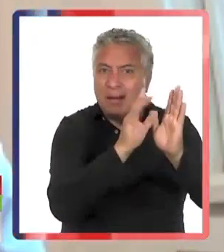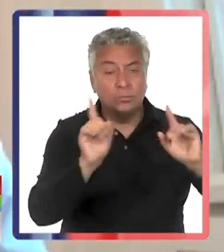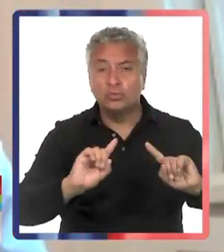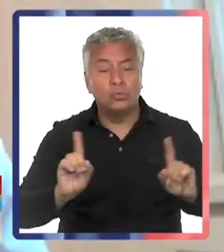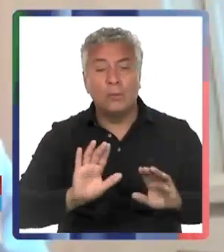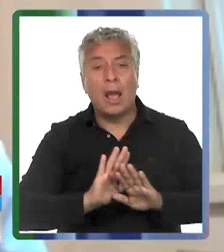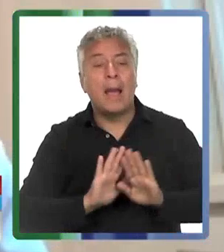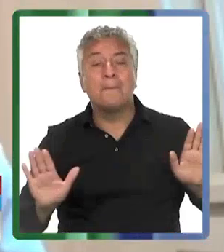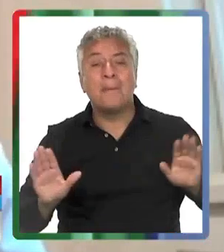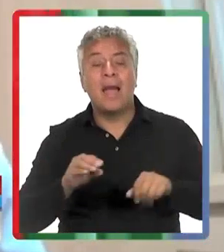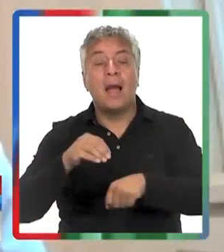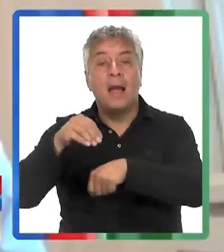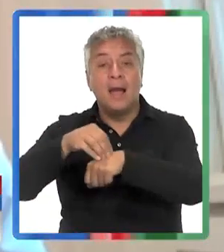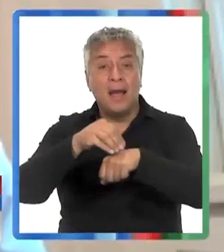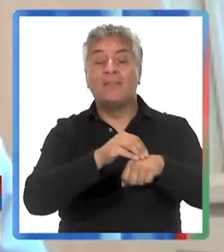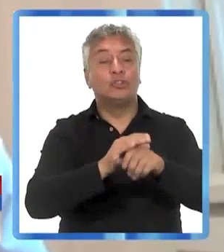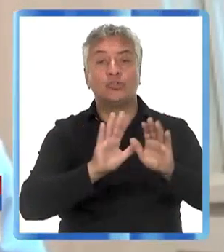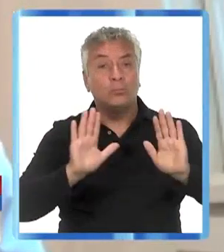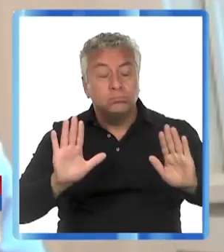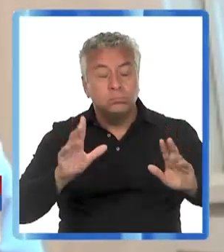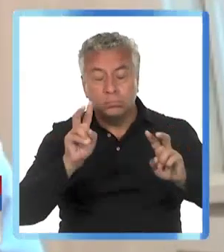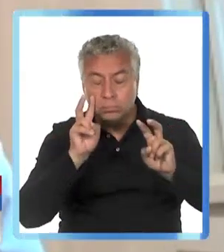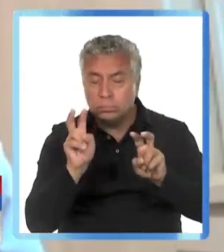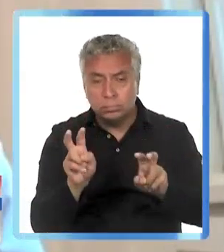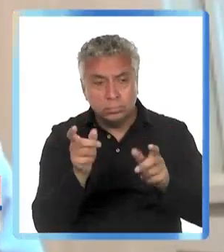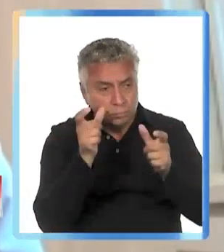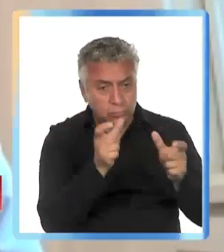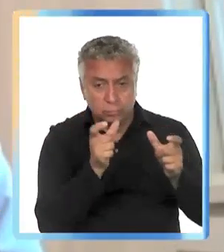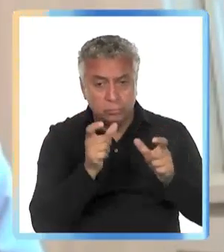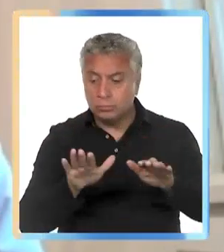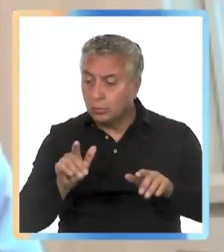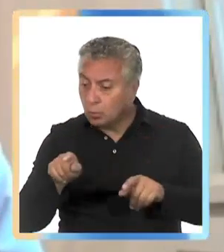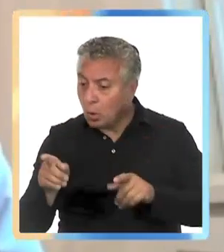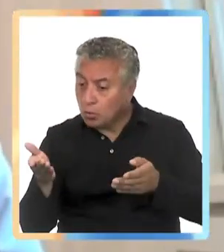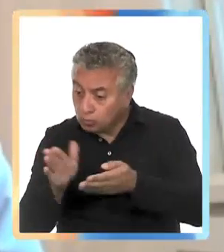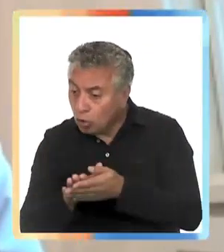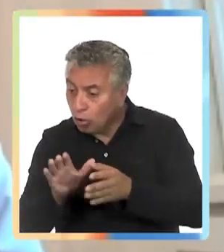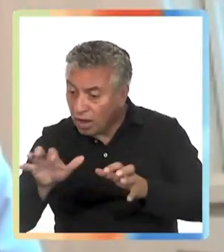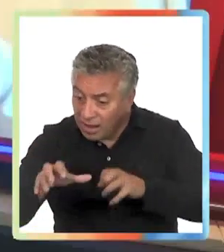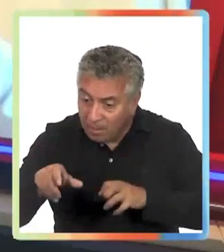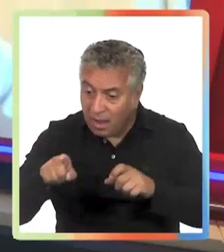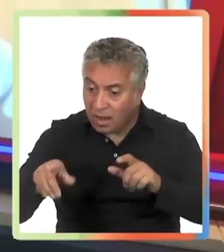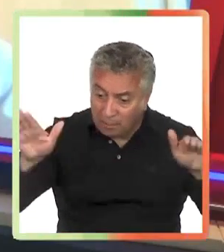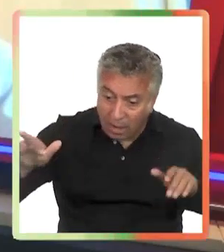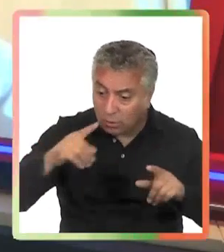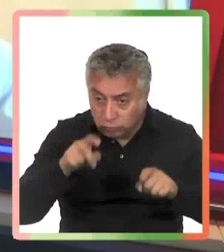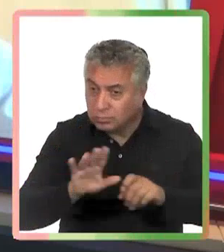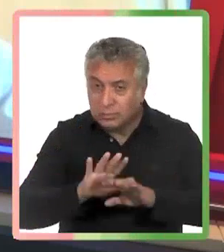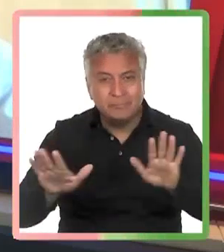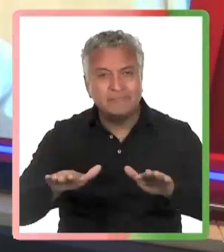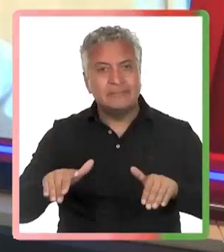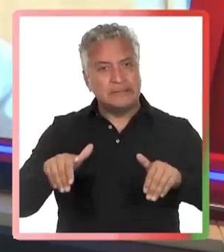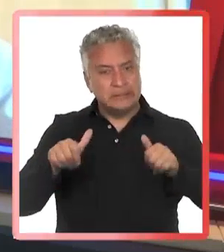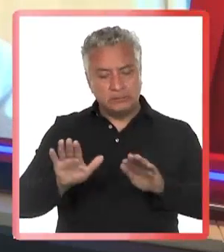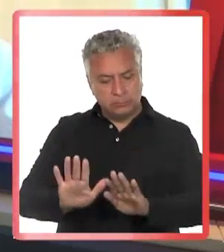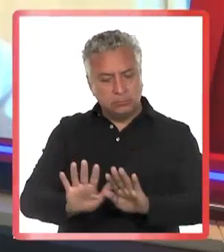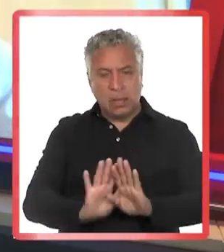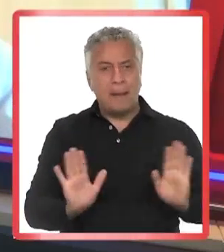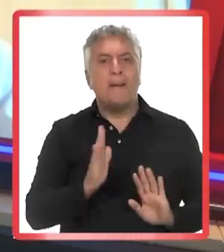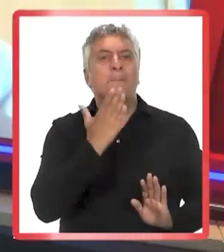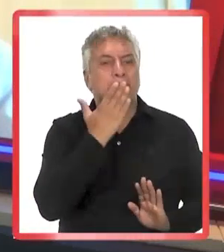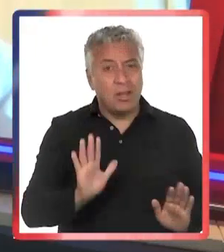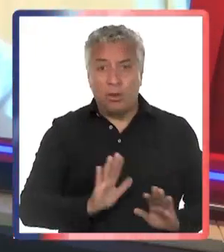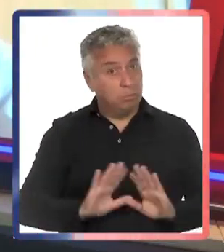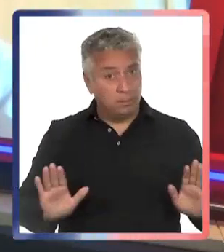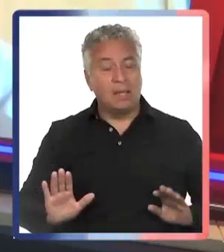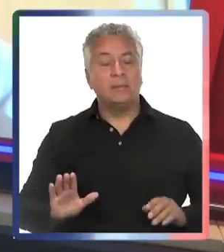adicionales, pero esto es algo que es dinámico y hay que estar atento a lo que vaya informando el Ministerio de Salud. Doctor Carlos Pérez, le quiero dar las gracias, de verdad,